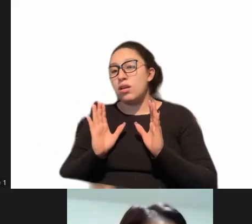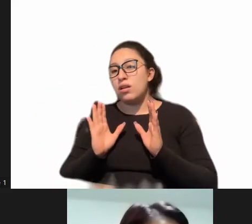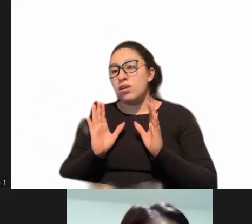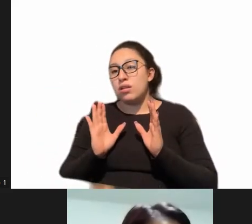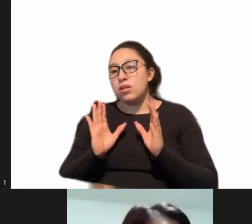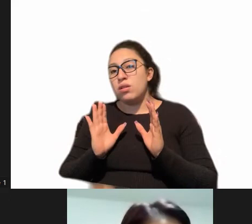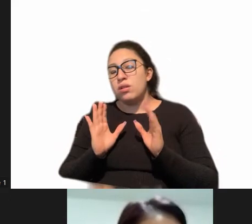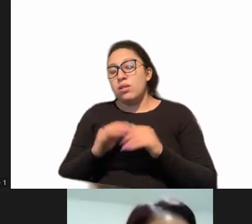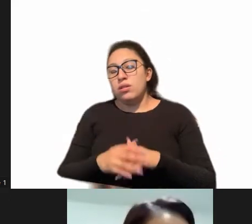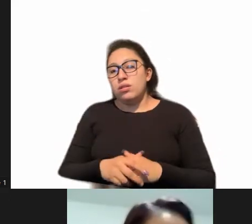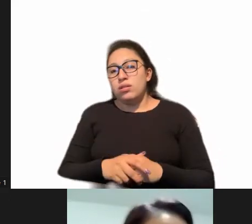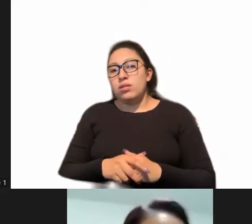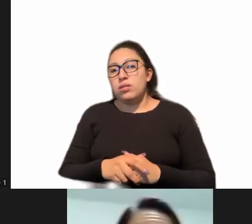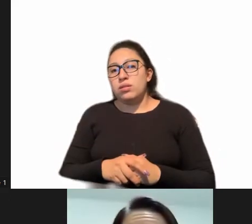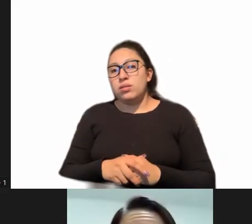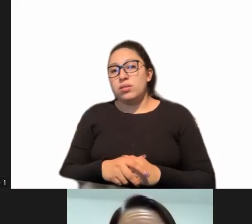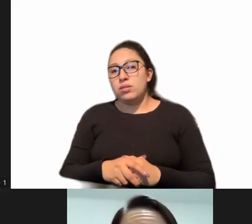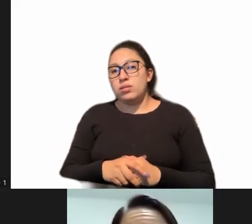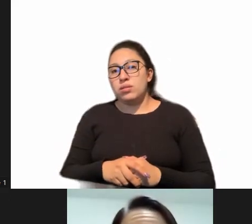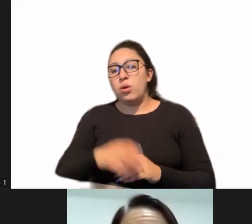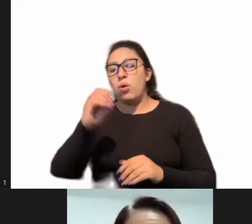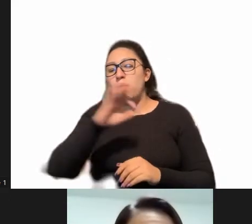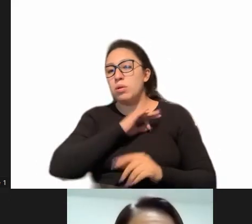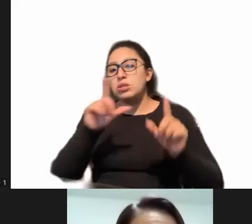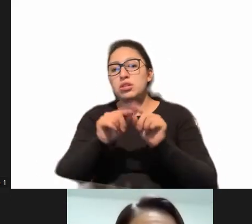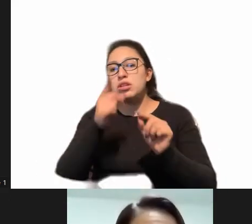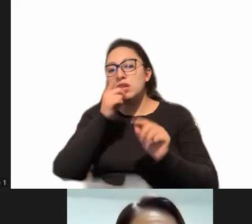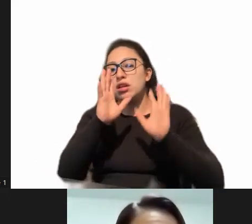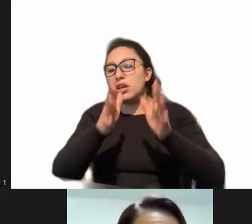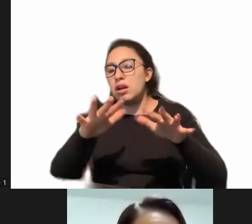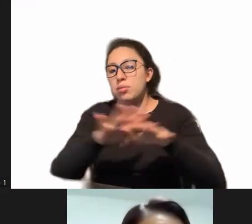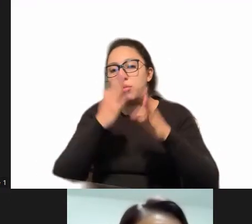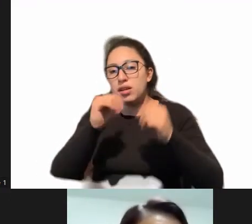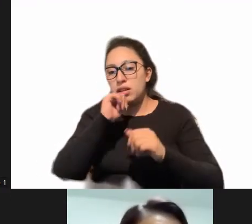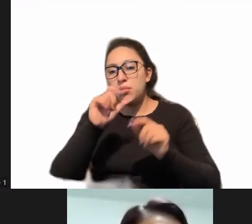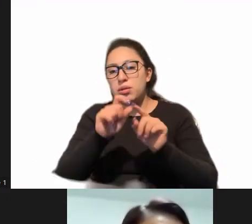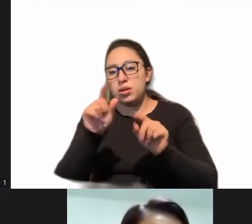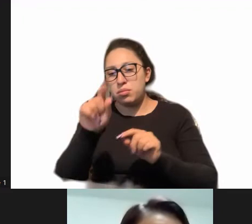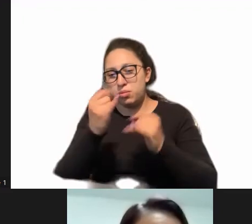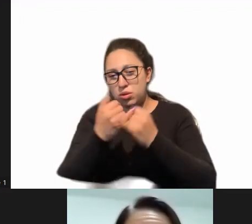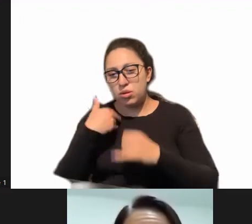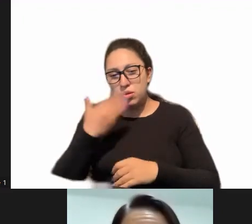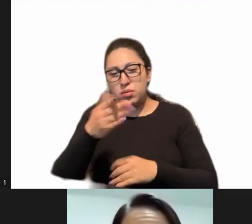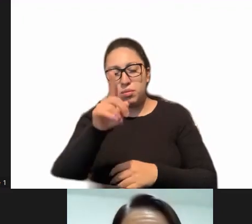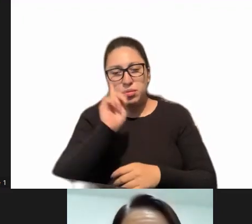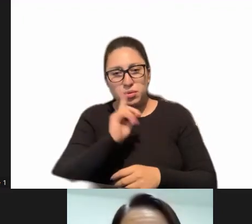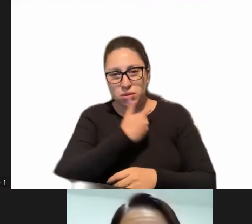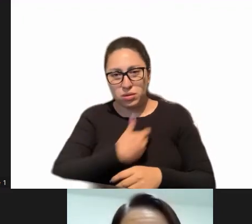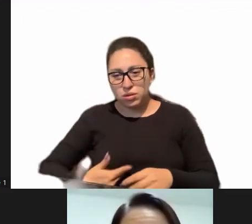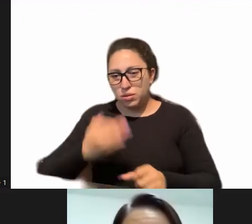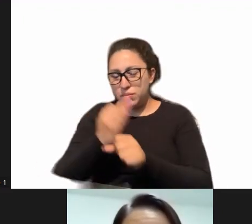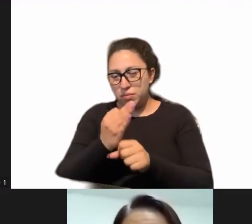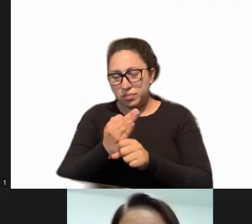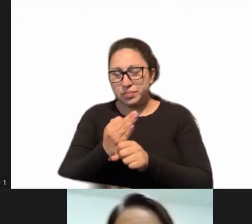especificar que así quede el dictamen. Pero también yo pediría, diputada presidenta, aprovechando que se